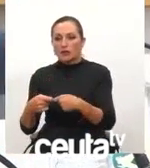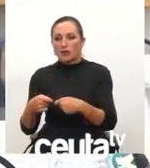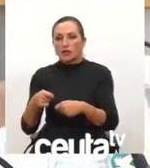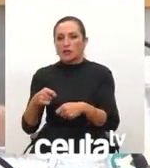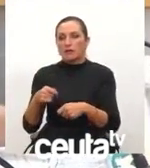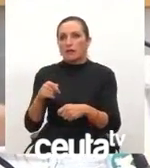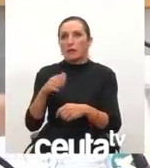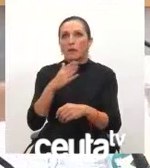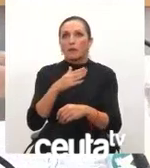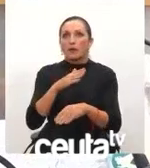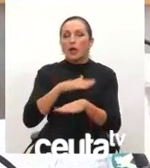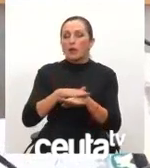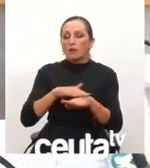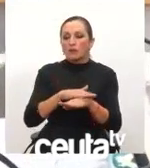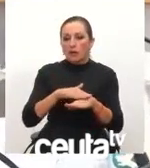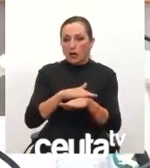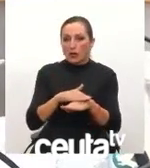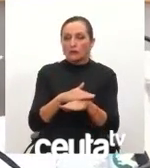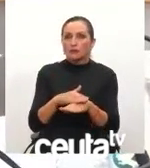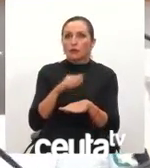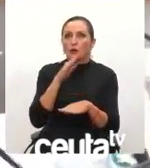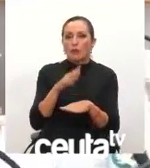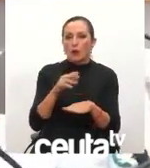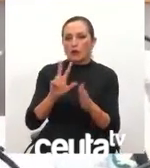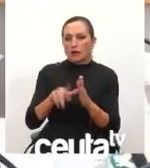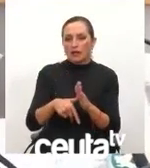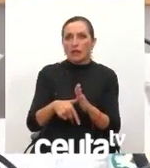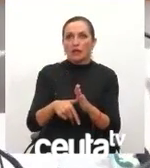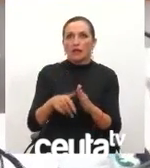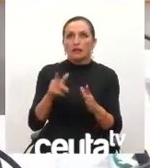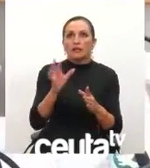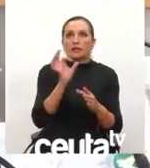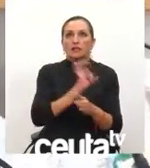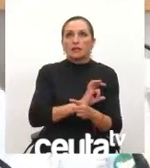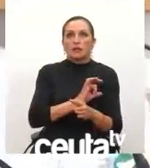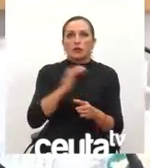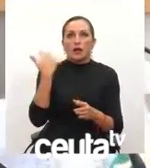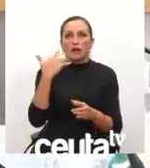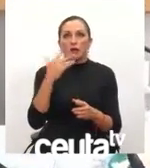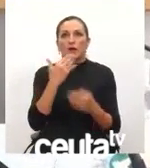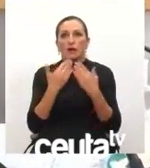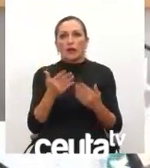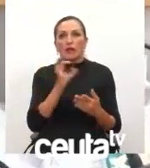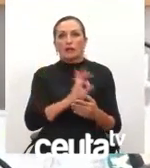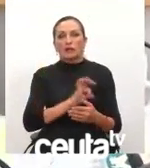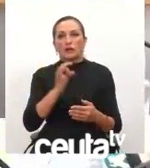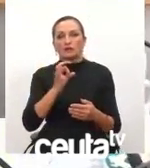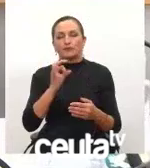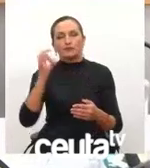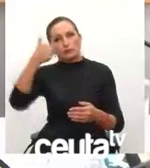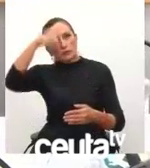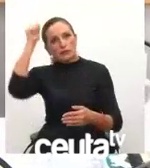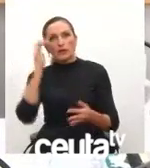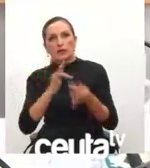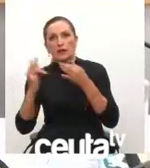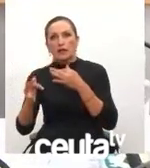gracias. Muchas gracias, señora Deu. Señor Gutiérrez, tiene usted la palabra. Gracias, presidente.